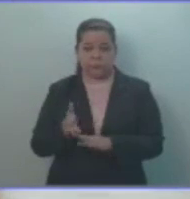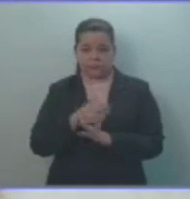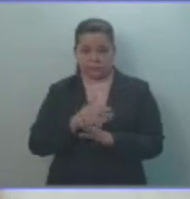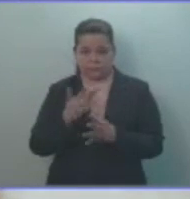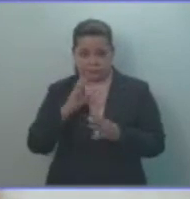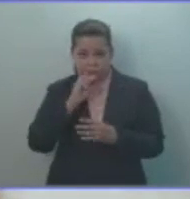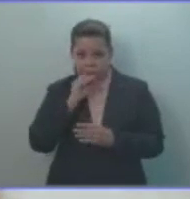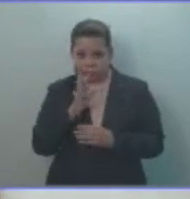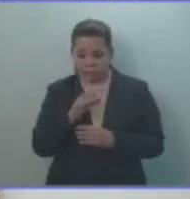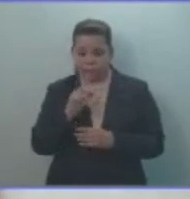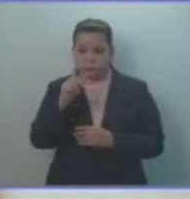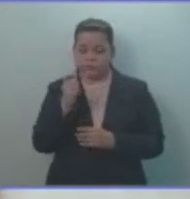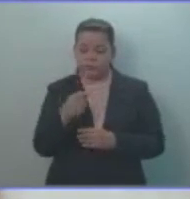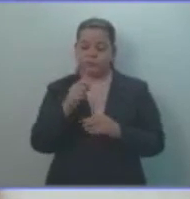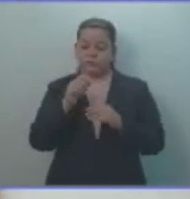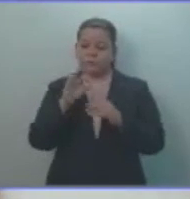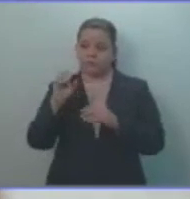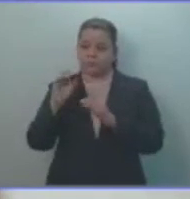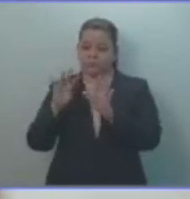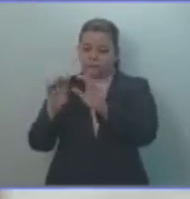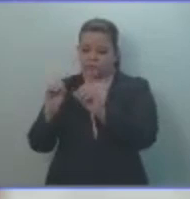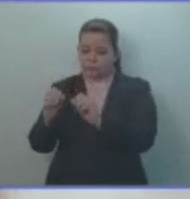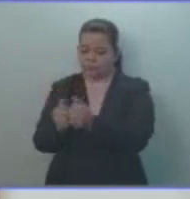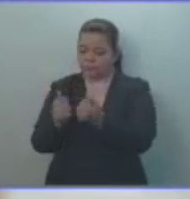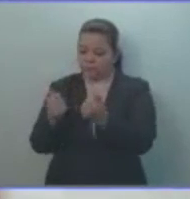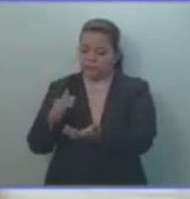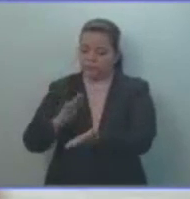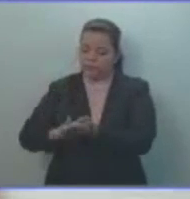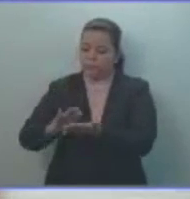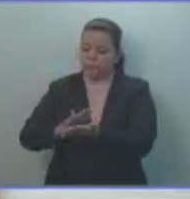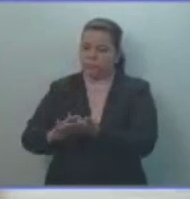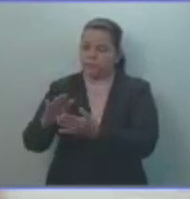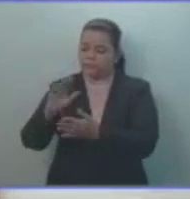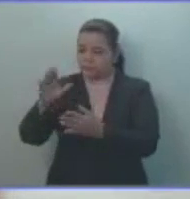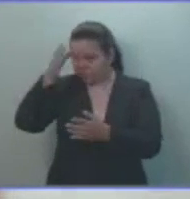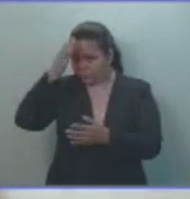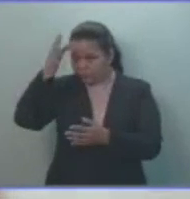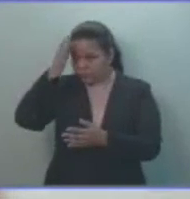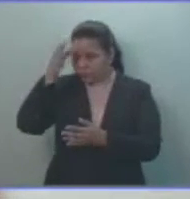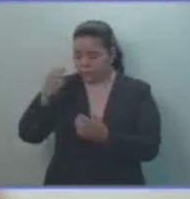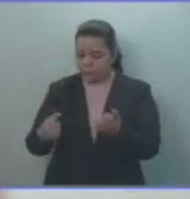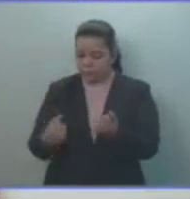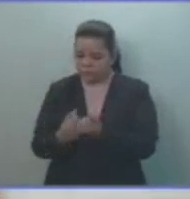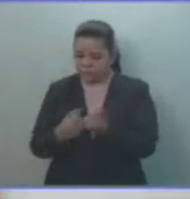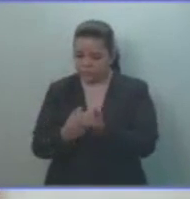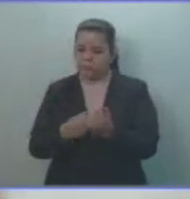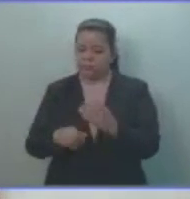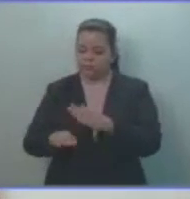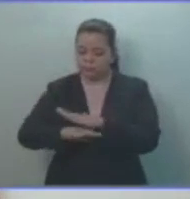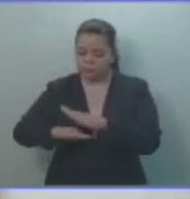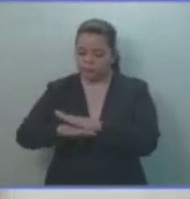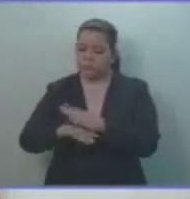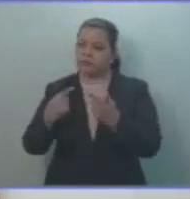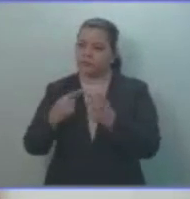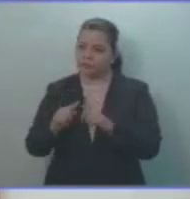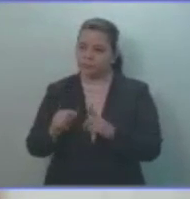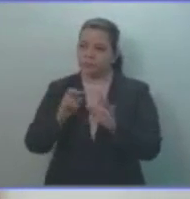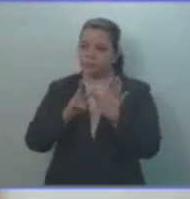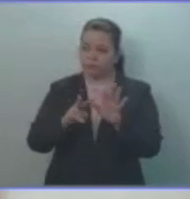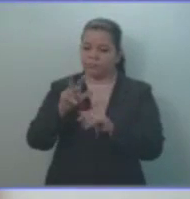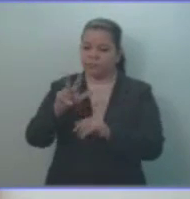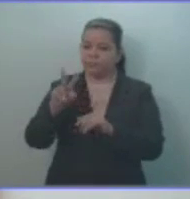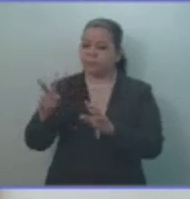mencionado, 1.090 millones se cancelarán en concepto de amortización y